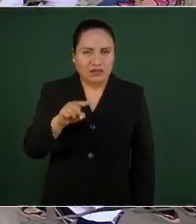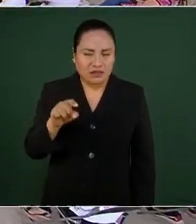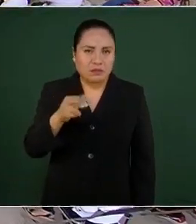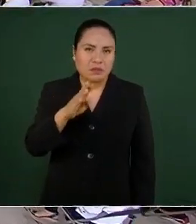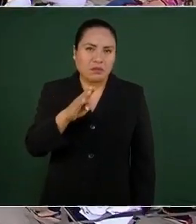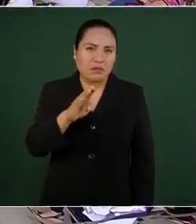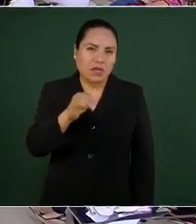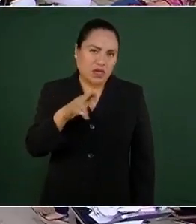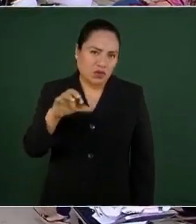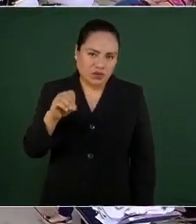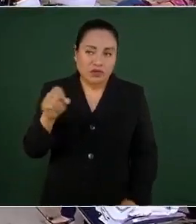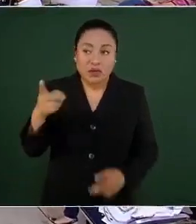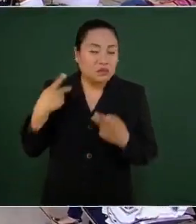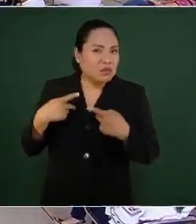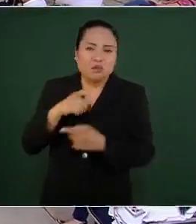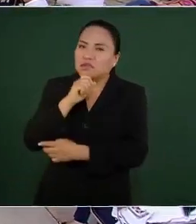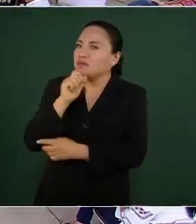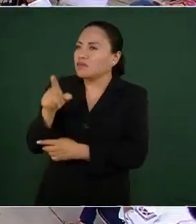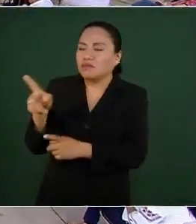secuestrado.